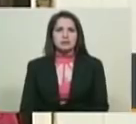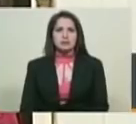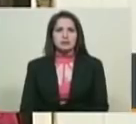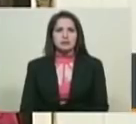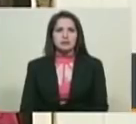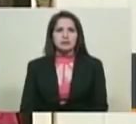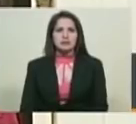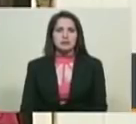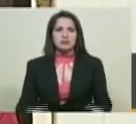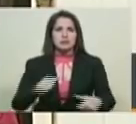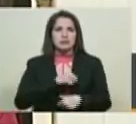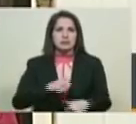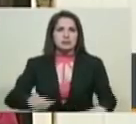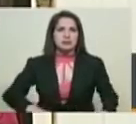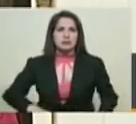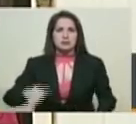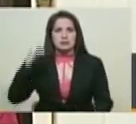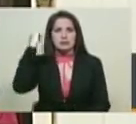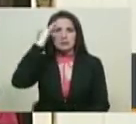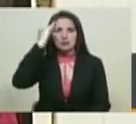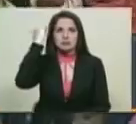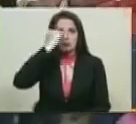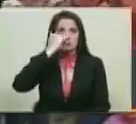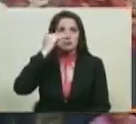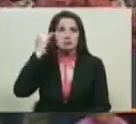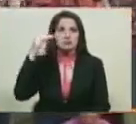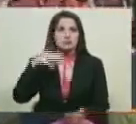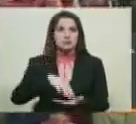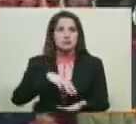Portuguesa, Yaracuy, Aragua, Miranda,